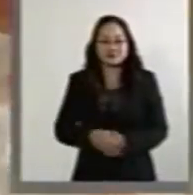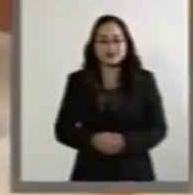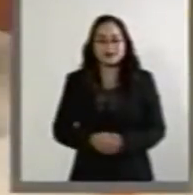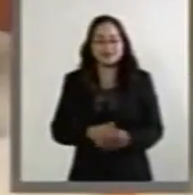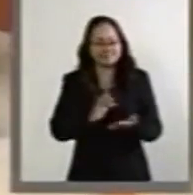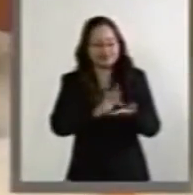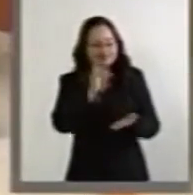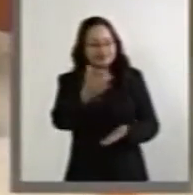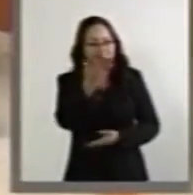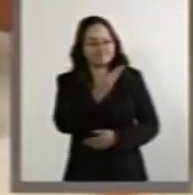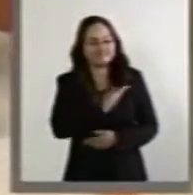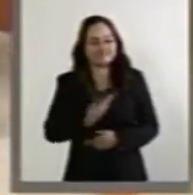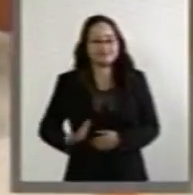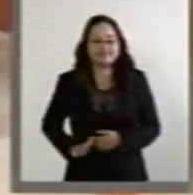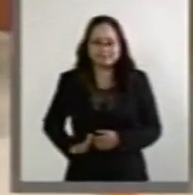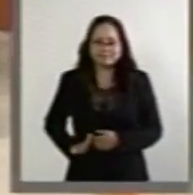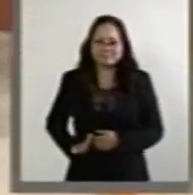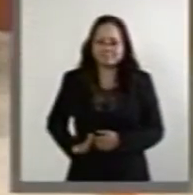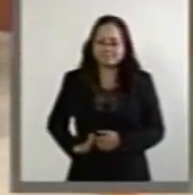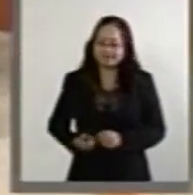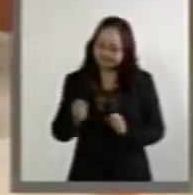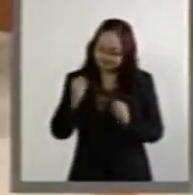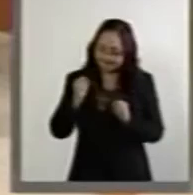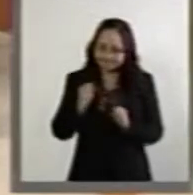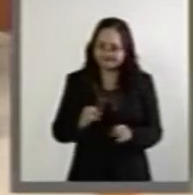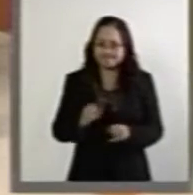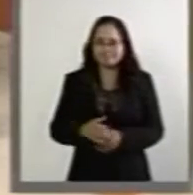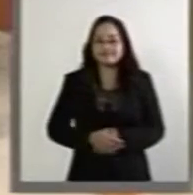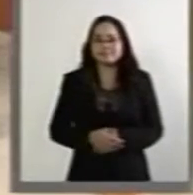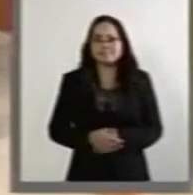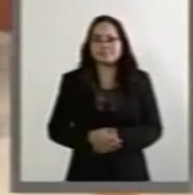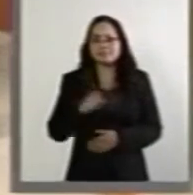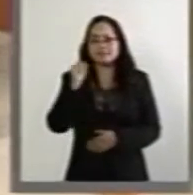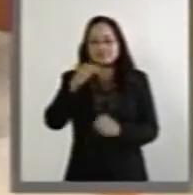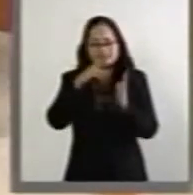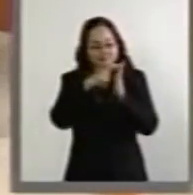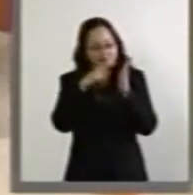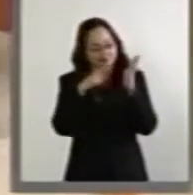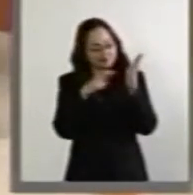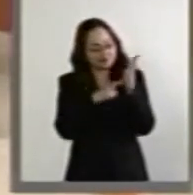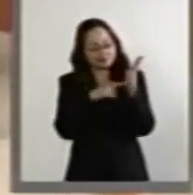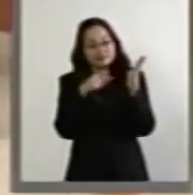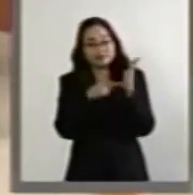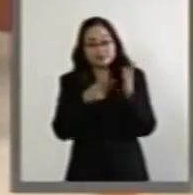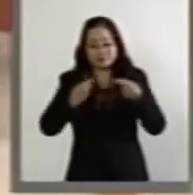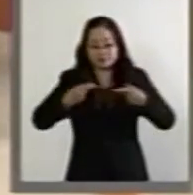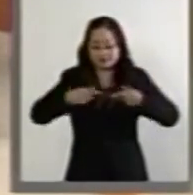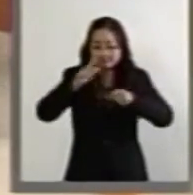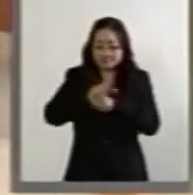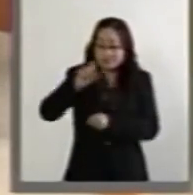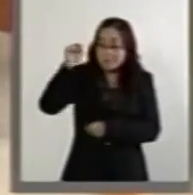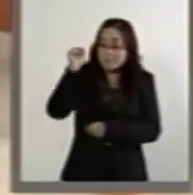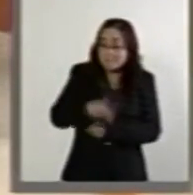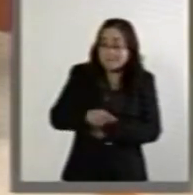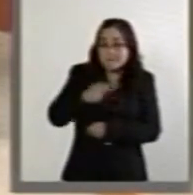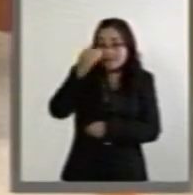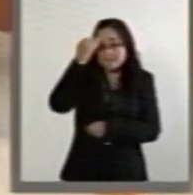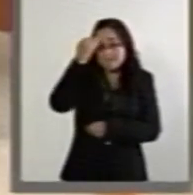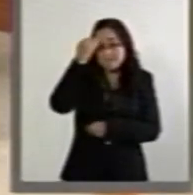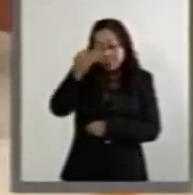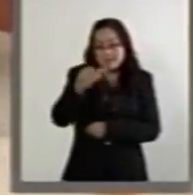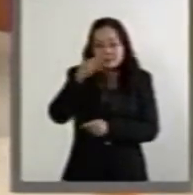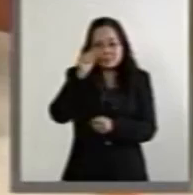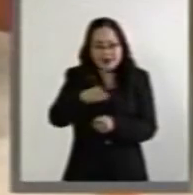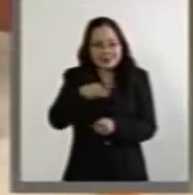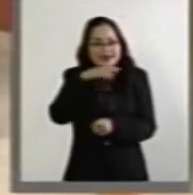Muchas gracias, presidente. Sí, haciendo la llamada que el reglamento dice que en alusiones personales el turno